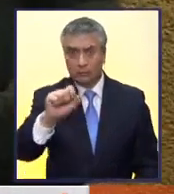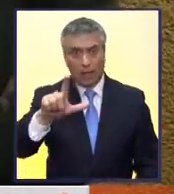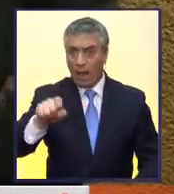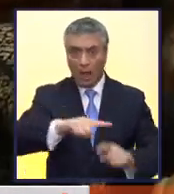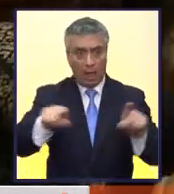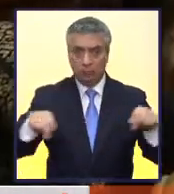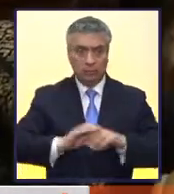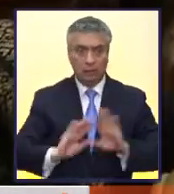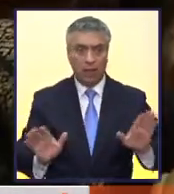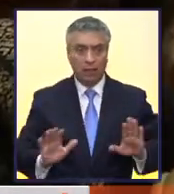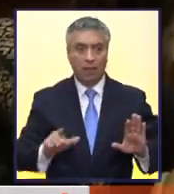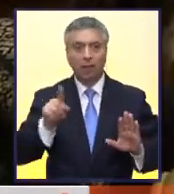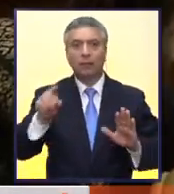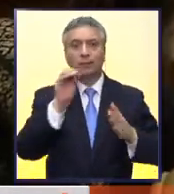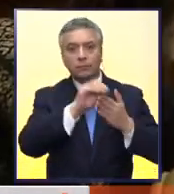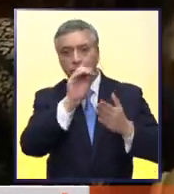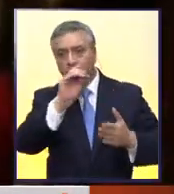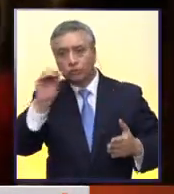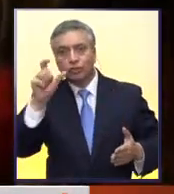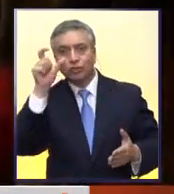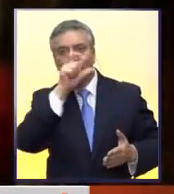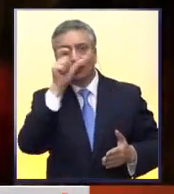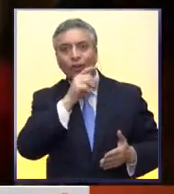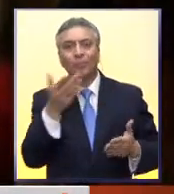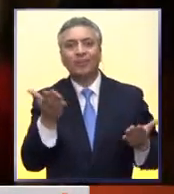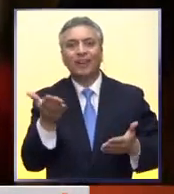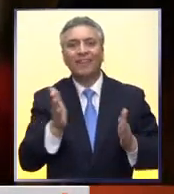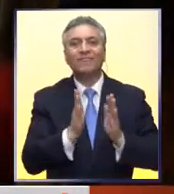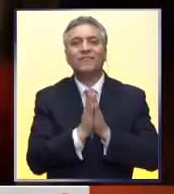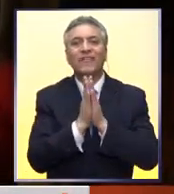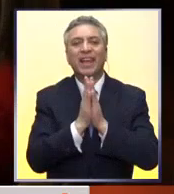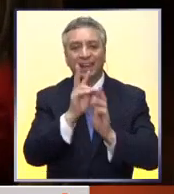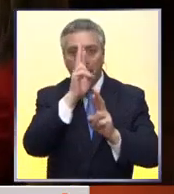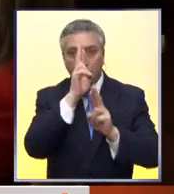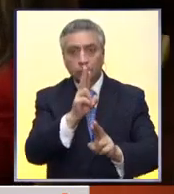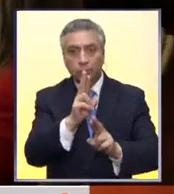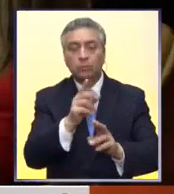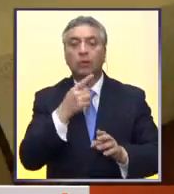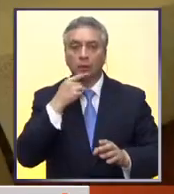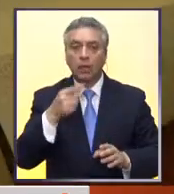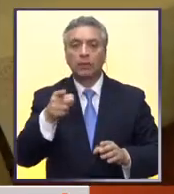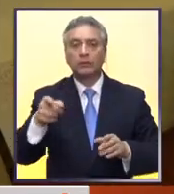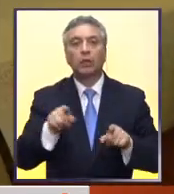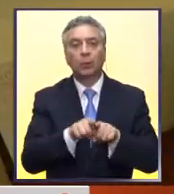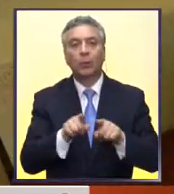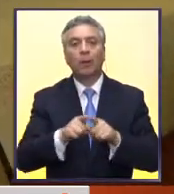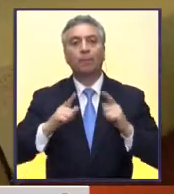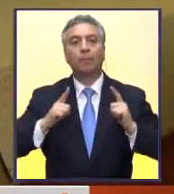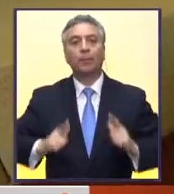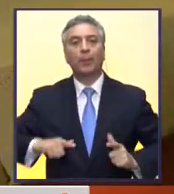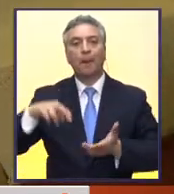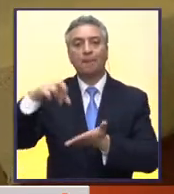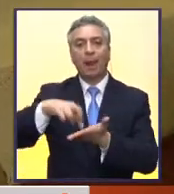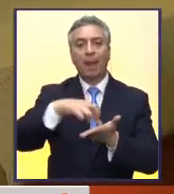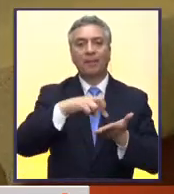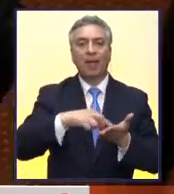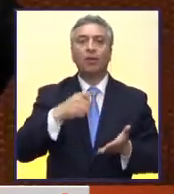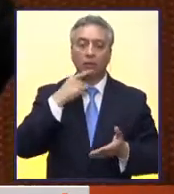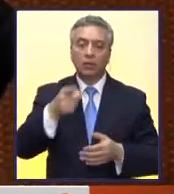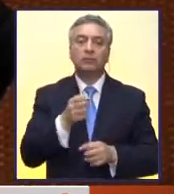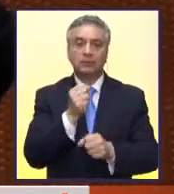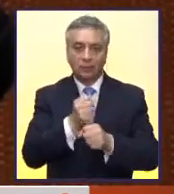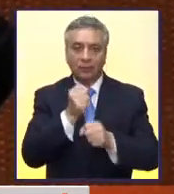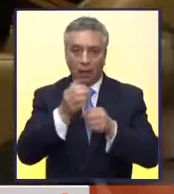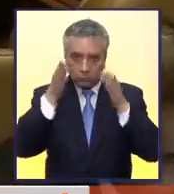en rojo por la Asunción de la Virgen activó el llamado sándwich de los parlamentarios, que explican que el trabajo se concentró